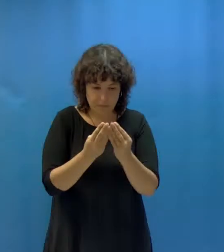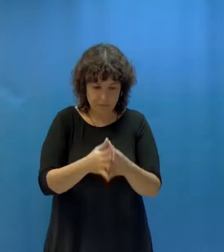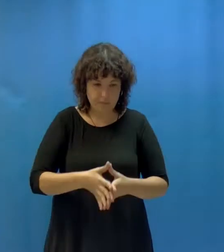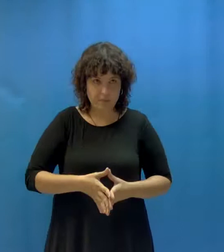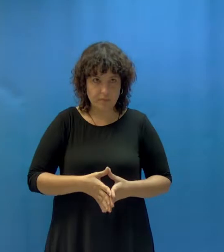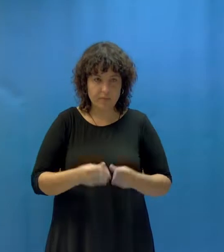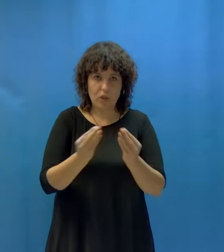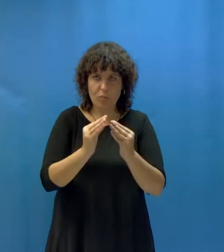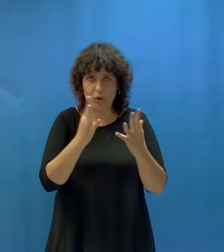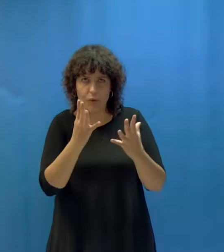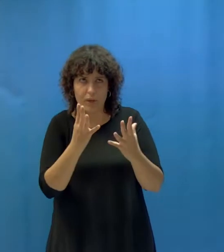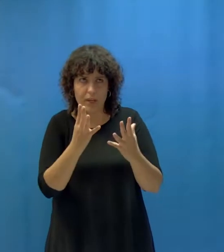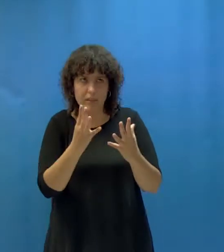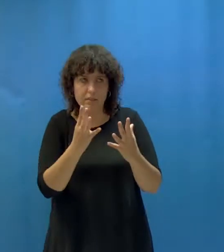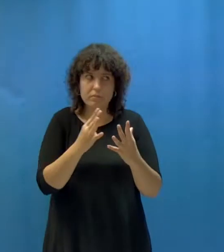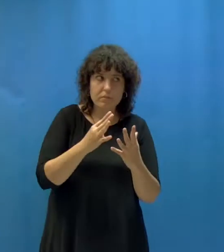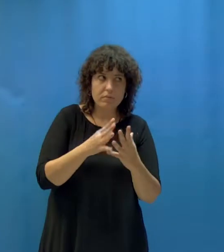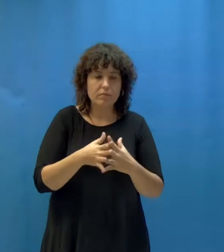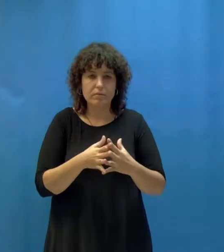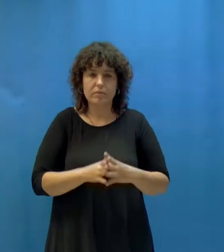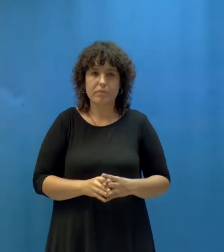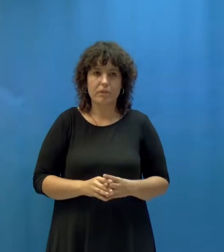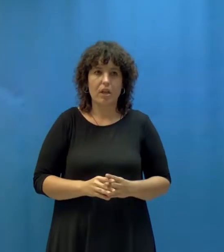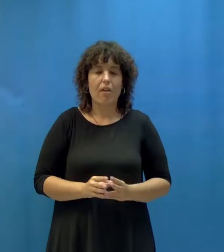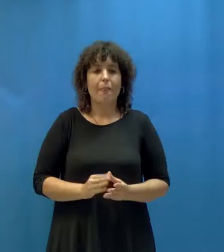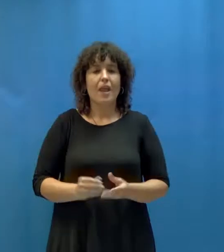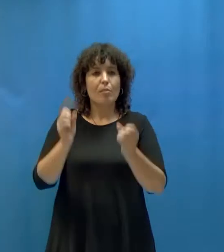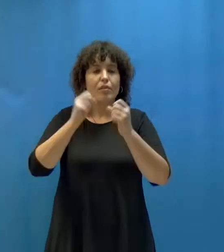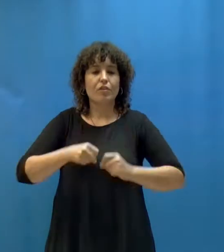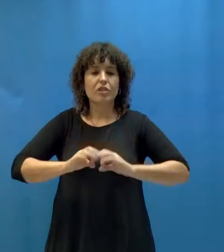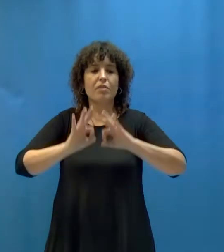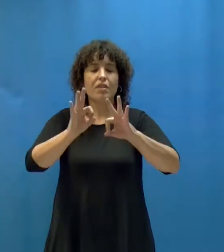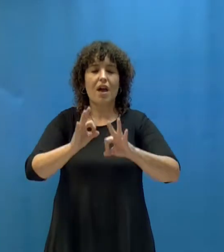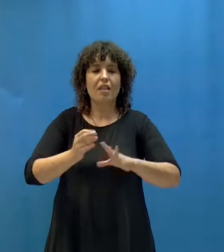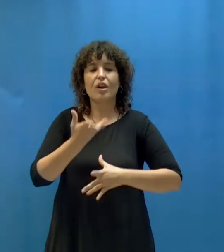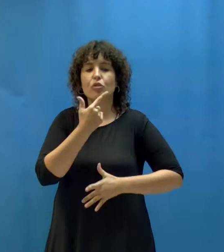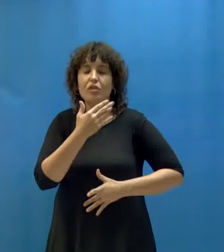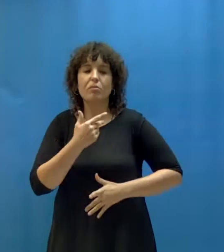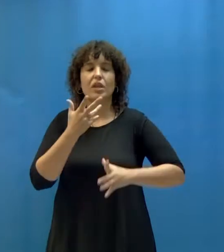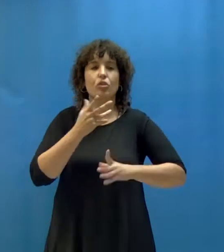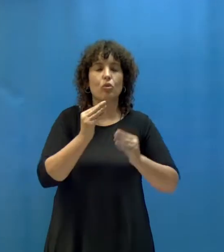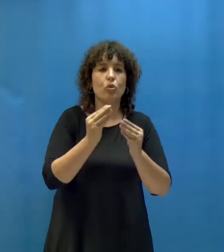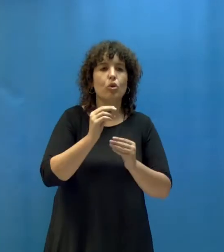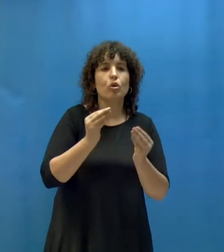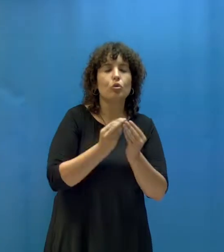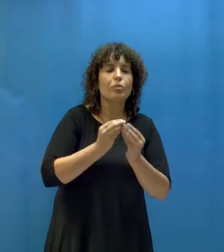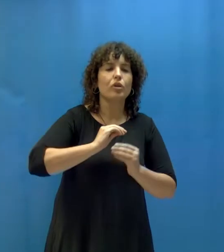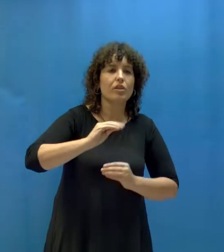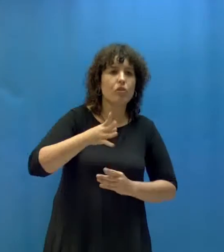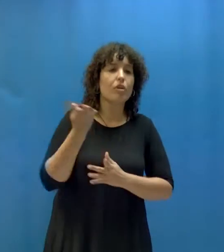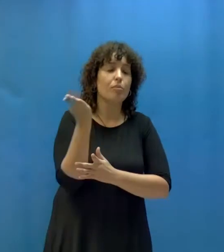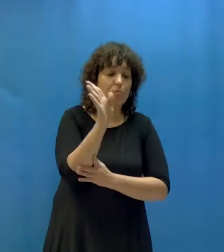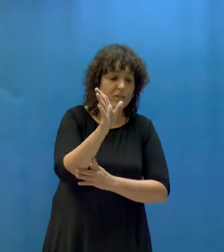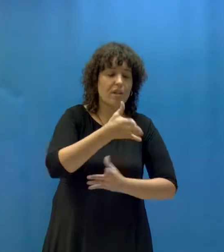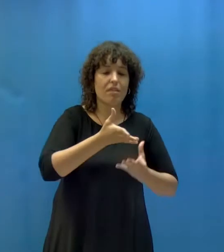Pero es el número 9, ¿no? La relación es esta. Es la aprobación de expediente de reconocimiento extrajudicial, decreto número 14, también a propuesta del teniente alcalde